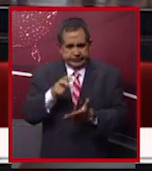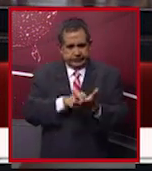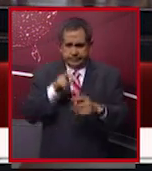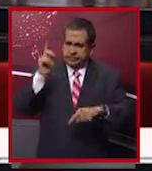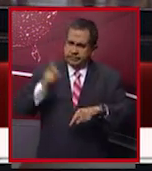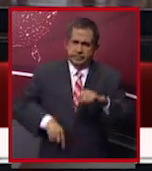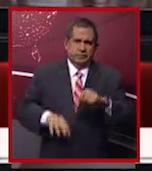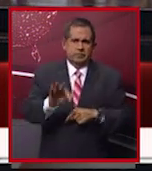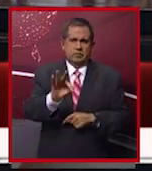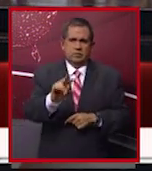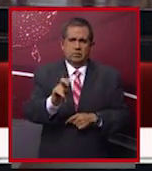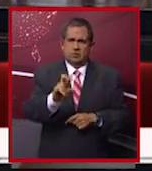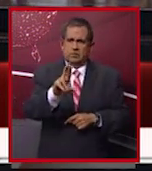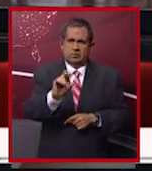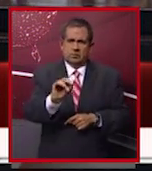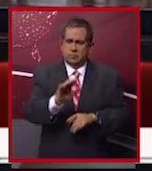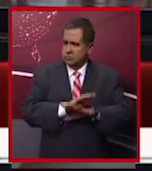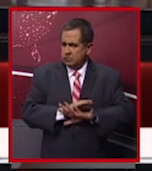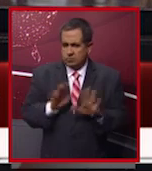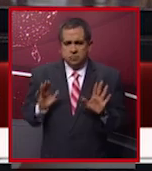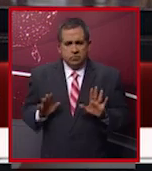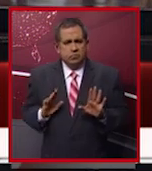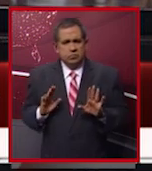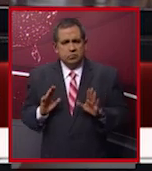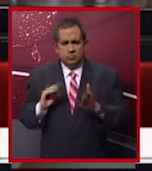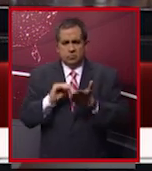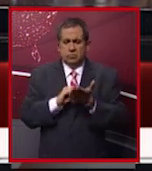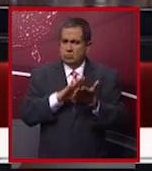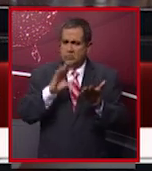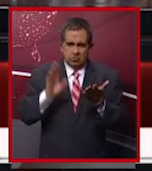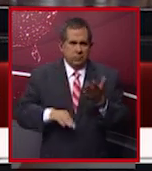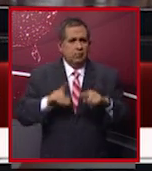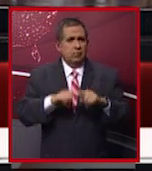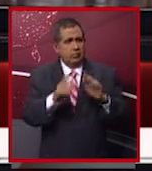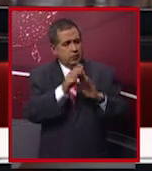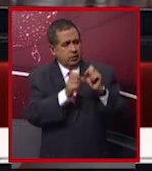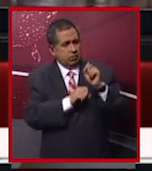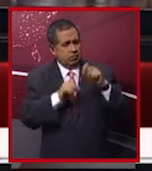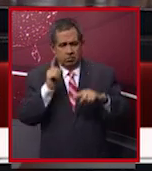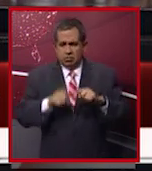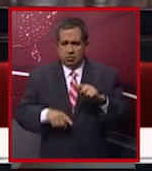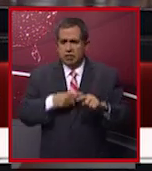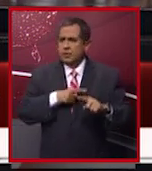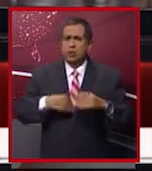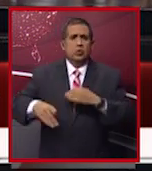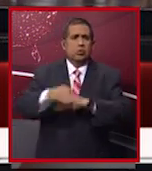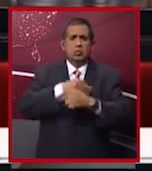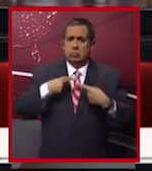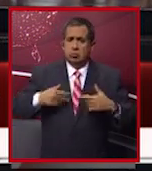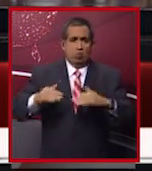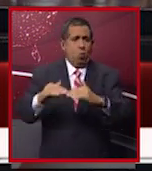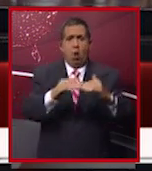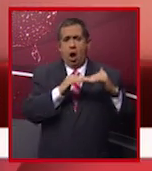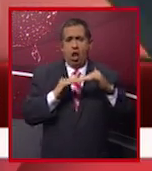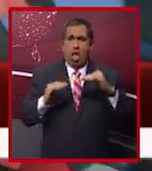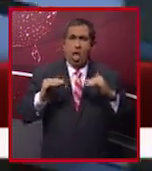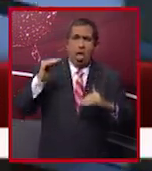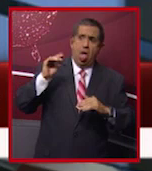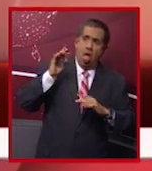el fuero en nuestra Carta Magna bajo la consideración de que este va en contra de la igualdad de todos los ciudadanos ante la